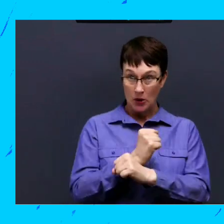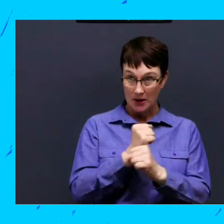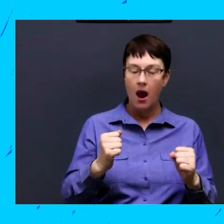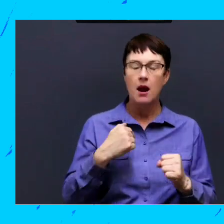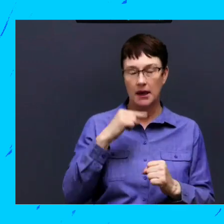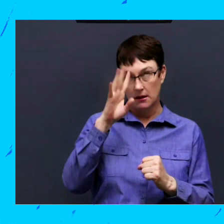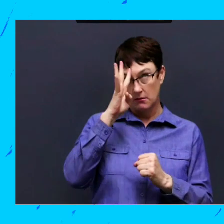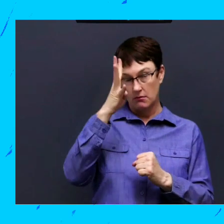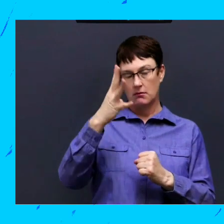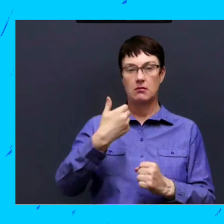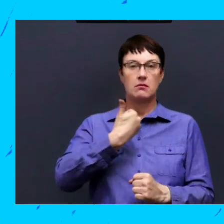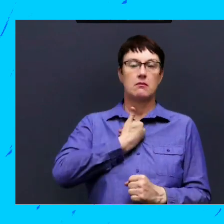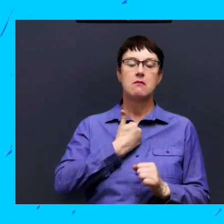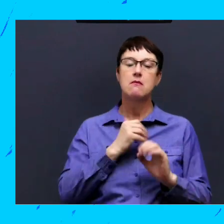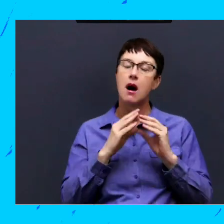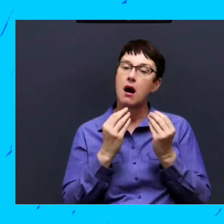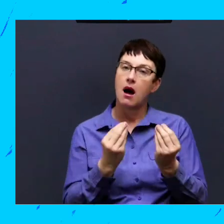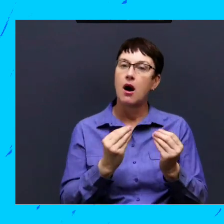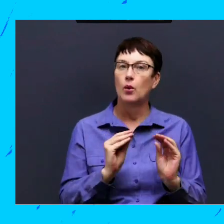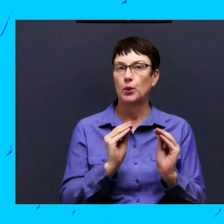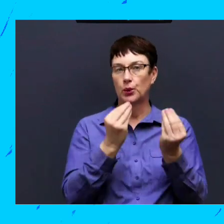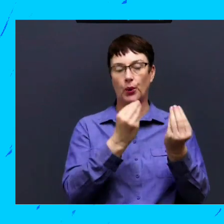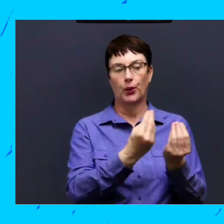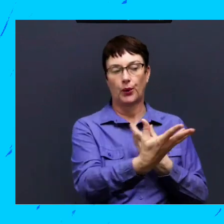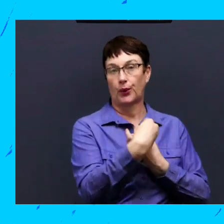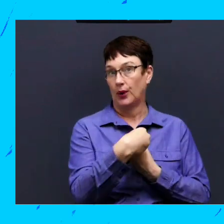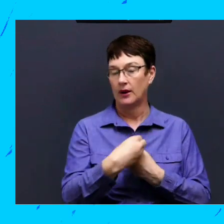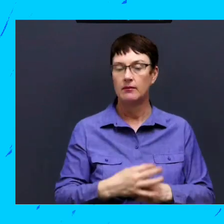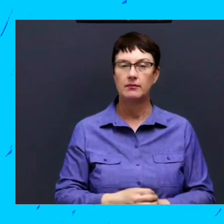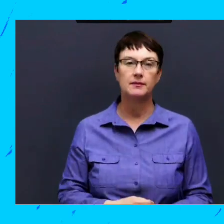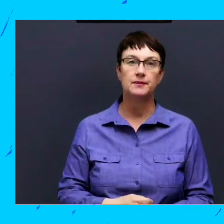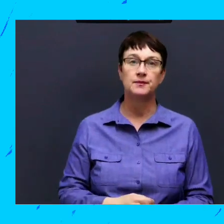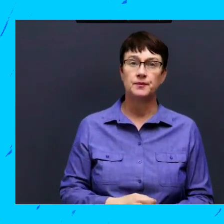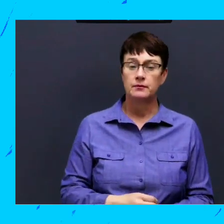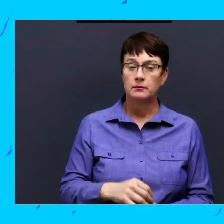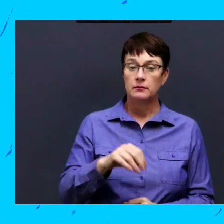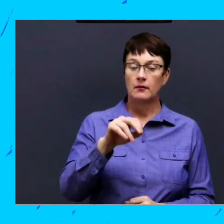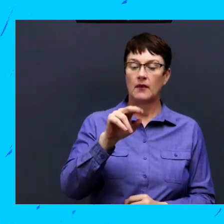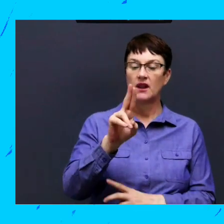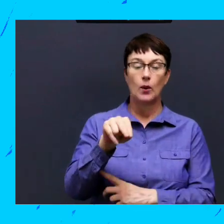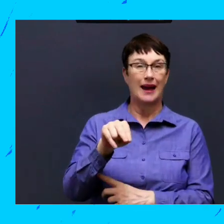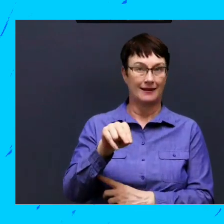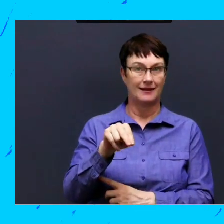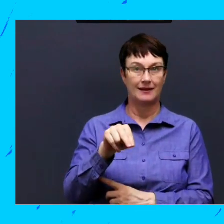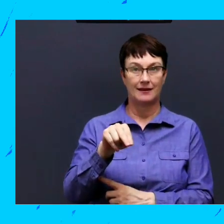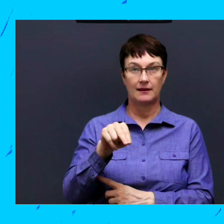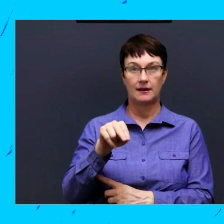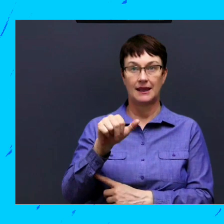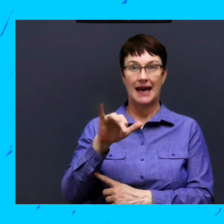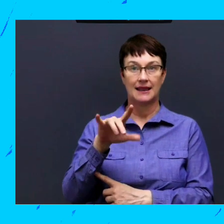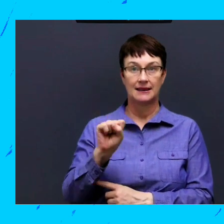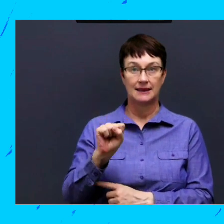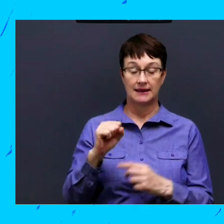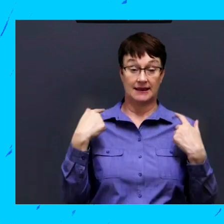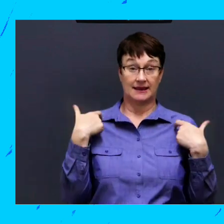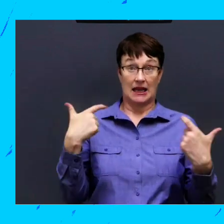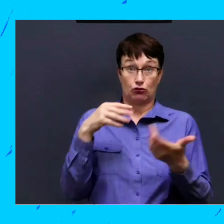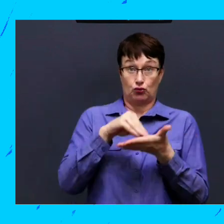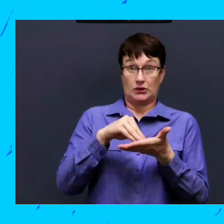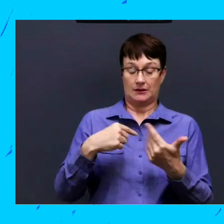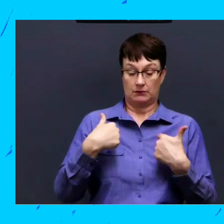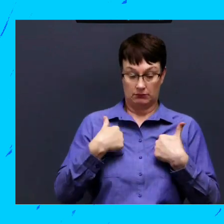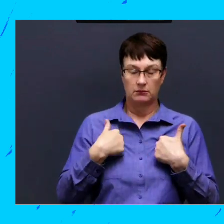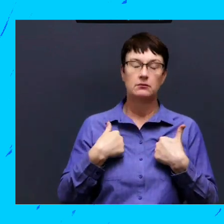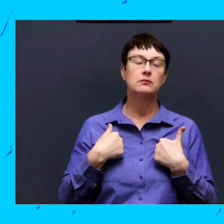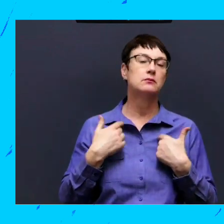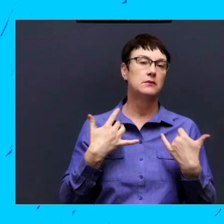realmente incluir a más jóvenes. Como bueno, el secretariado de la OSIDA, estamos trabajando en el desarrollo de un